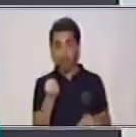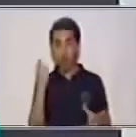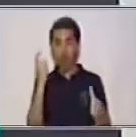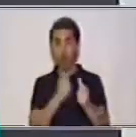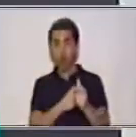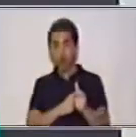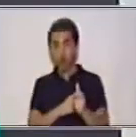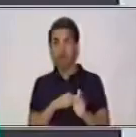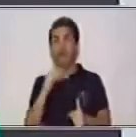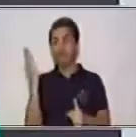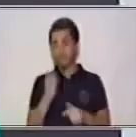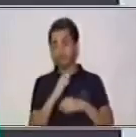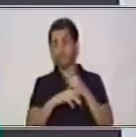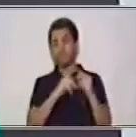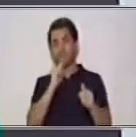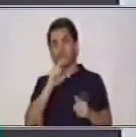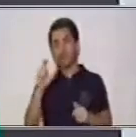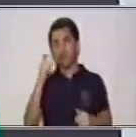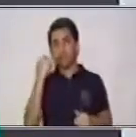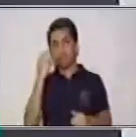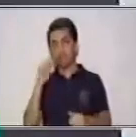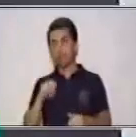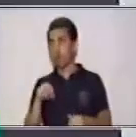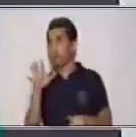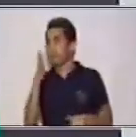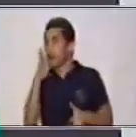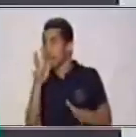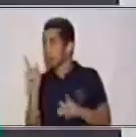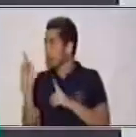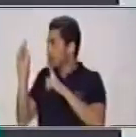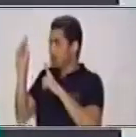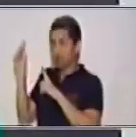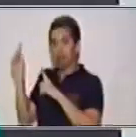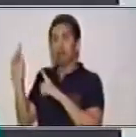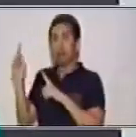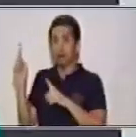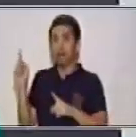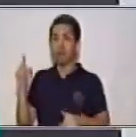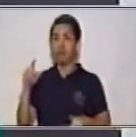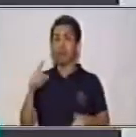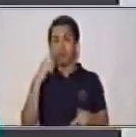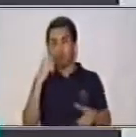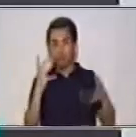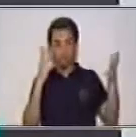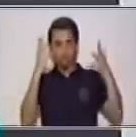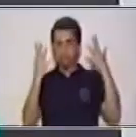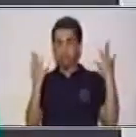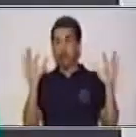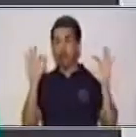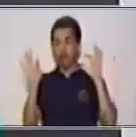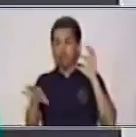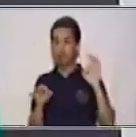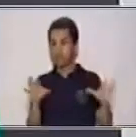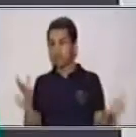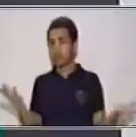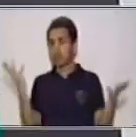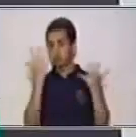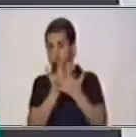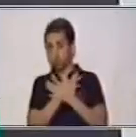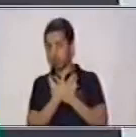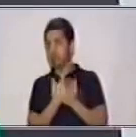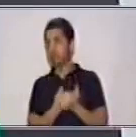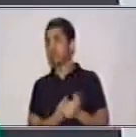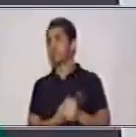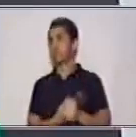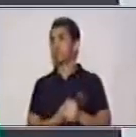fracción. Es muy parecido a esto y tiende a generar confusión. Entonces quiero que aclaremos bien,